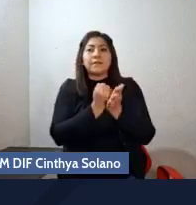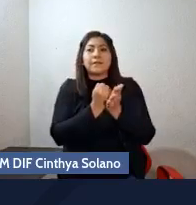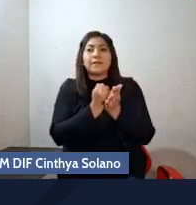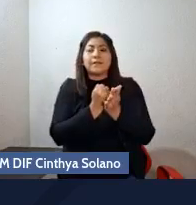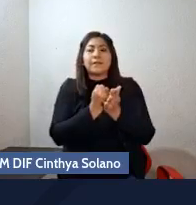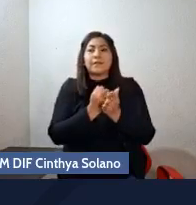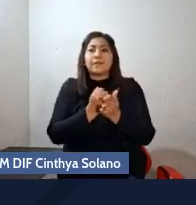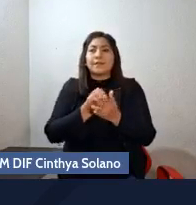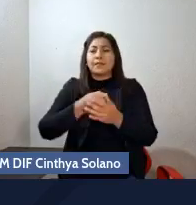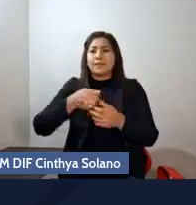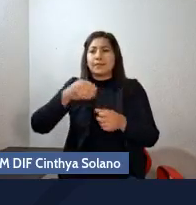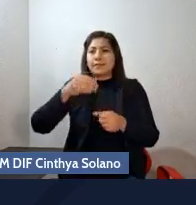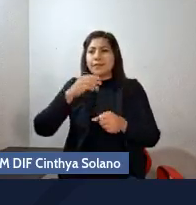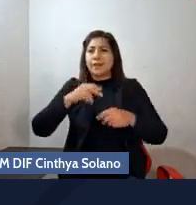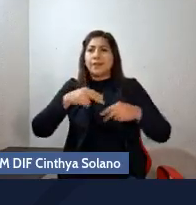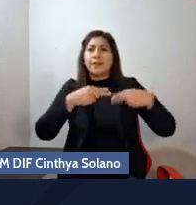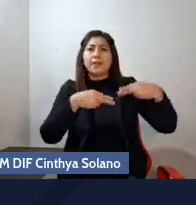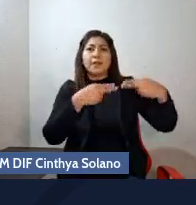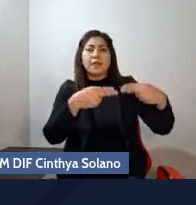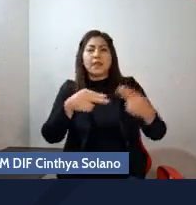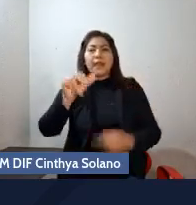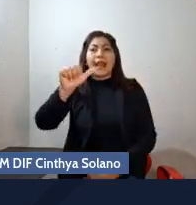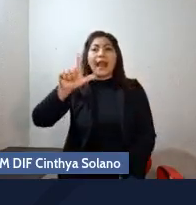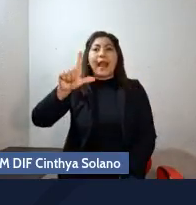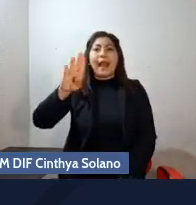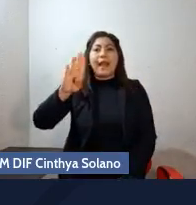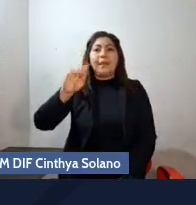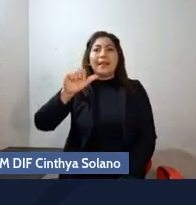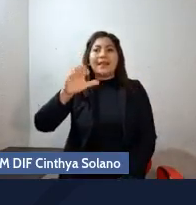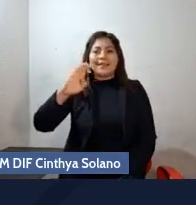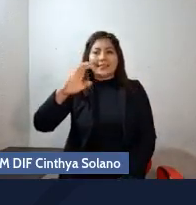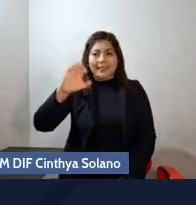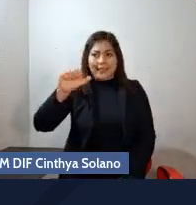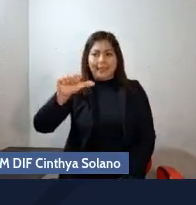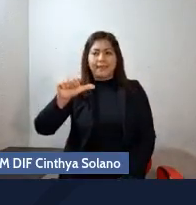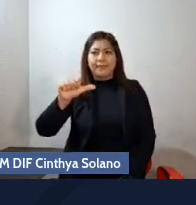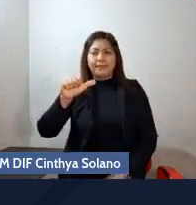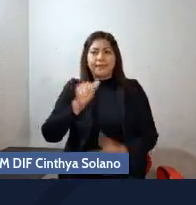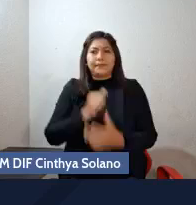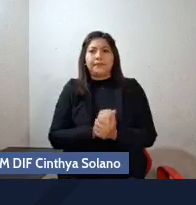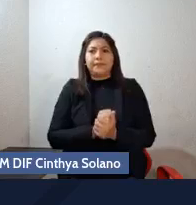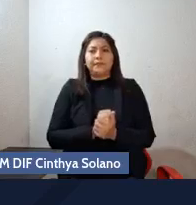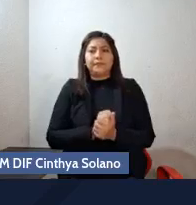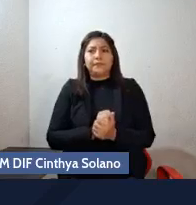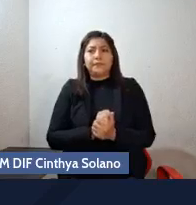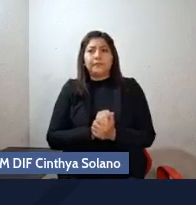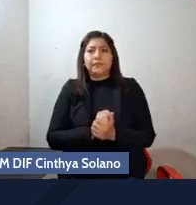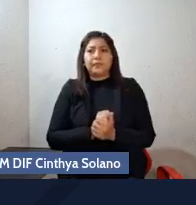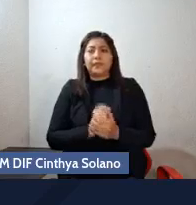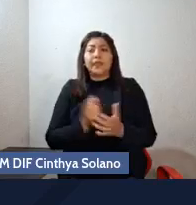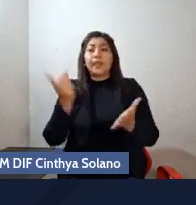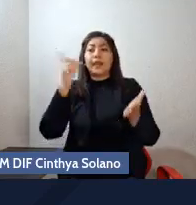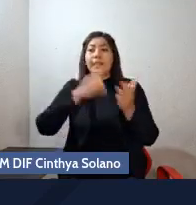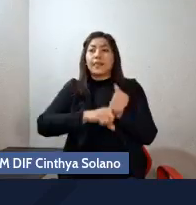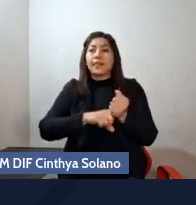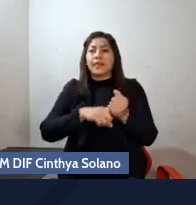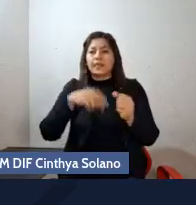el nombre de albacea. Ajá. Dentro de la Dirección General de Regularización